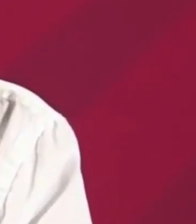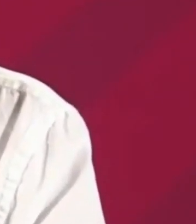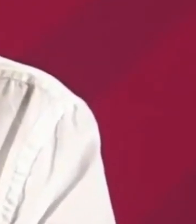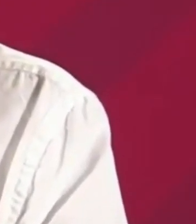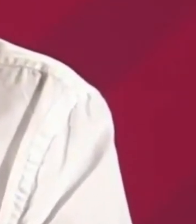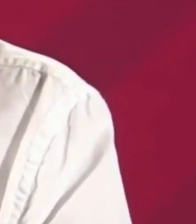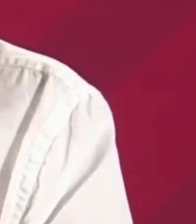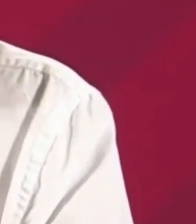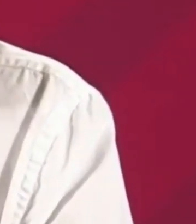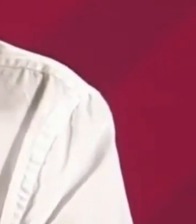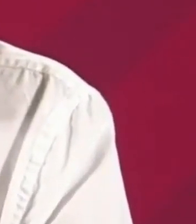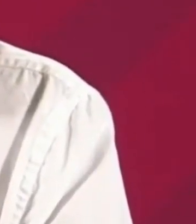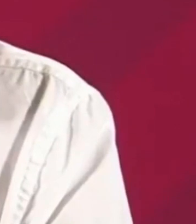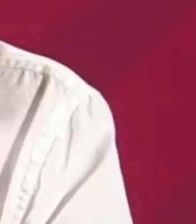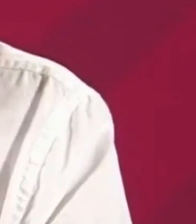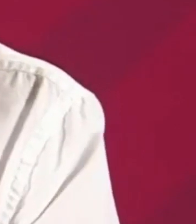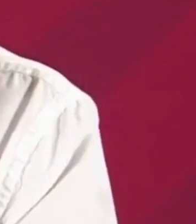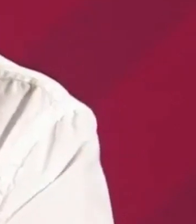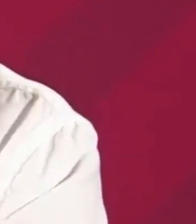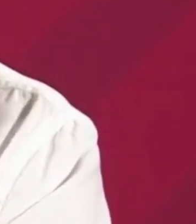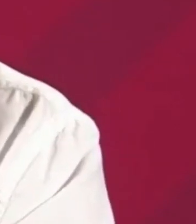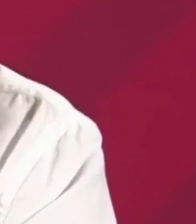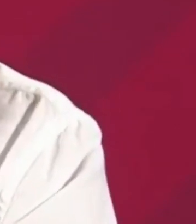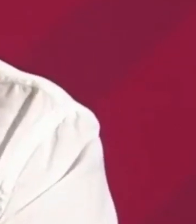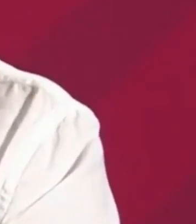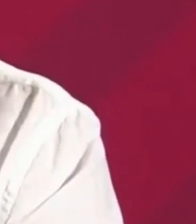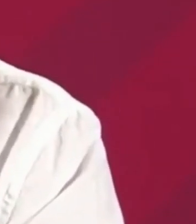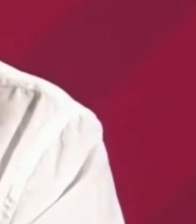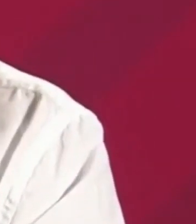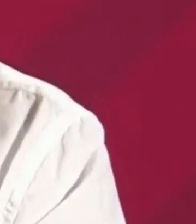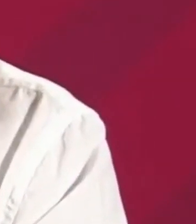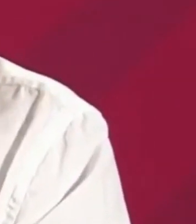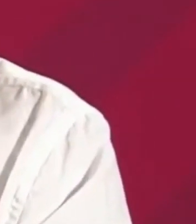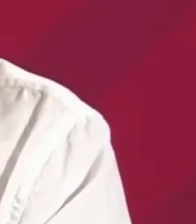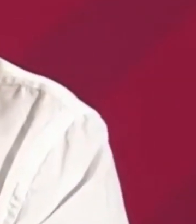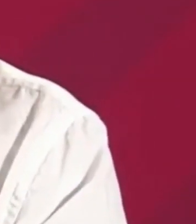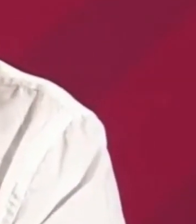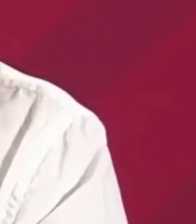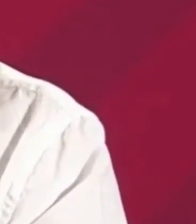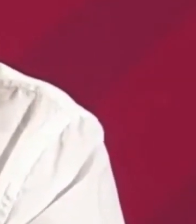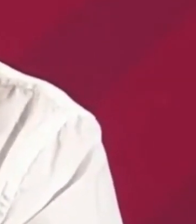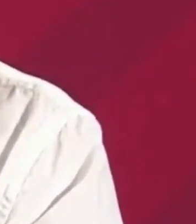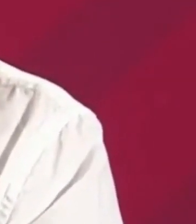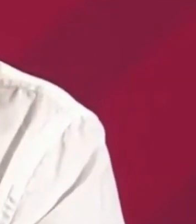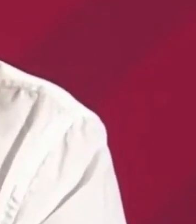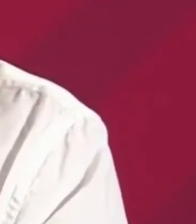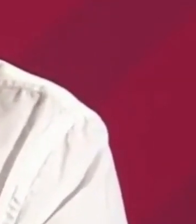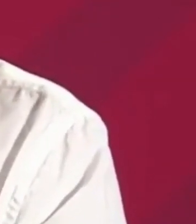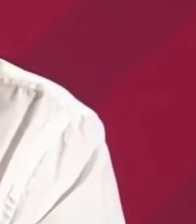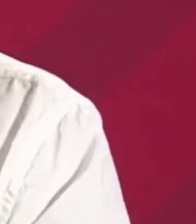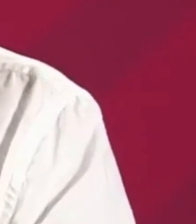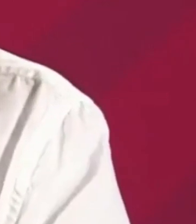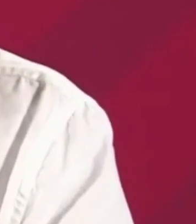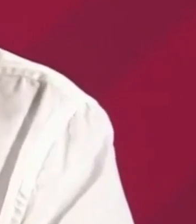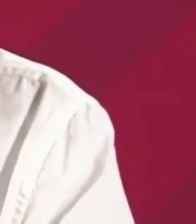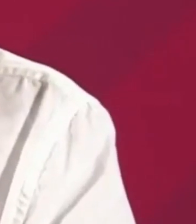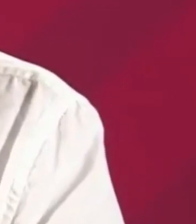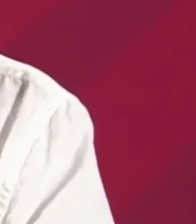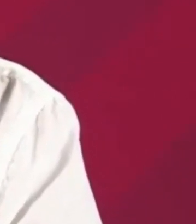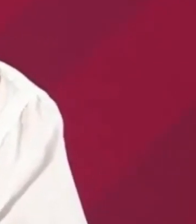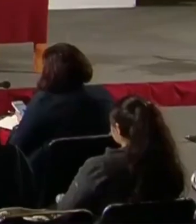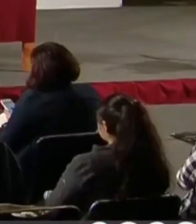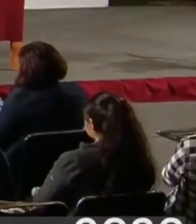vivir y tenemos que ir cuidando que existan los recursos, tanto financieros como materiales, para todas